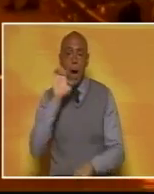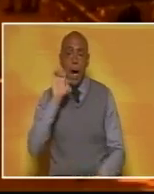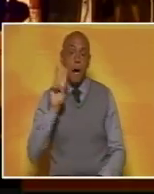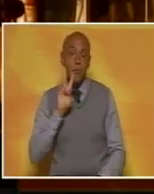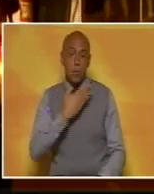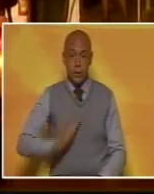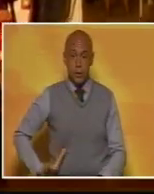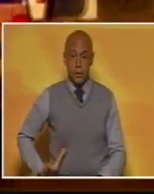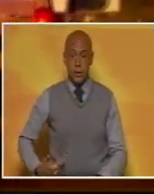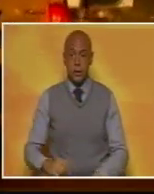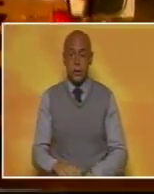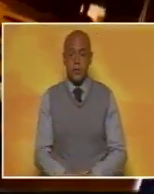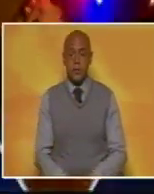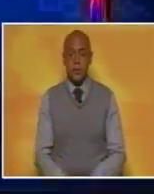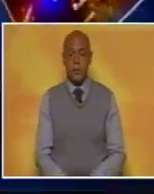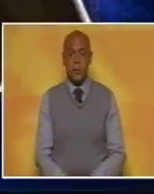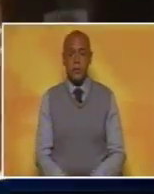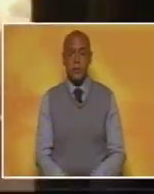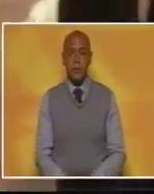Morales.